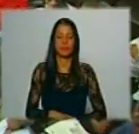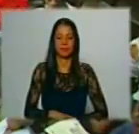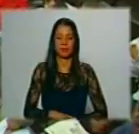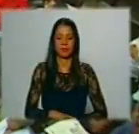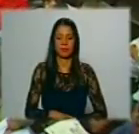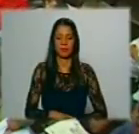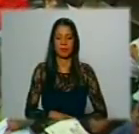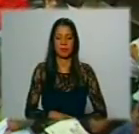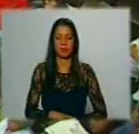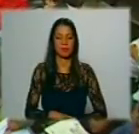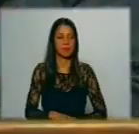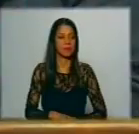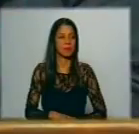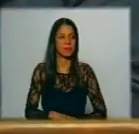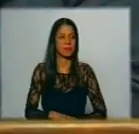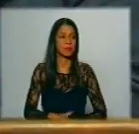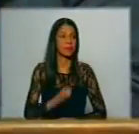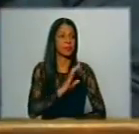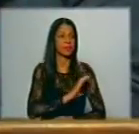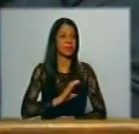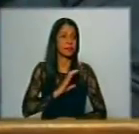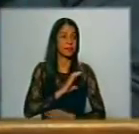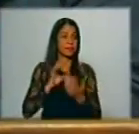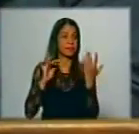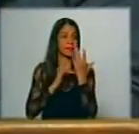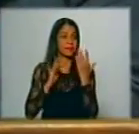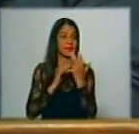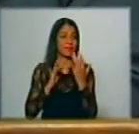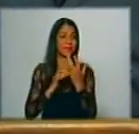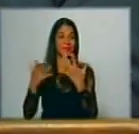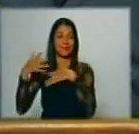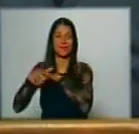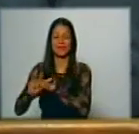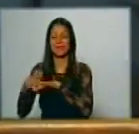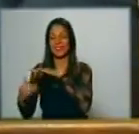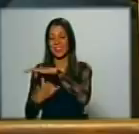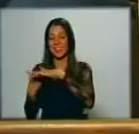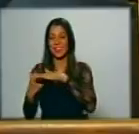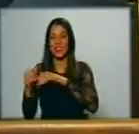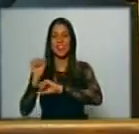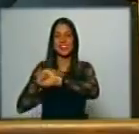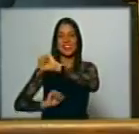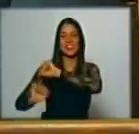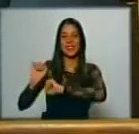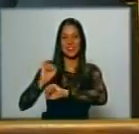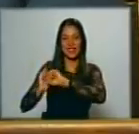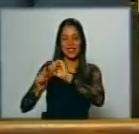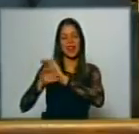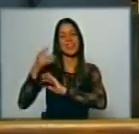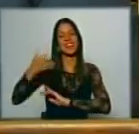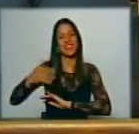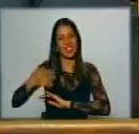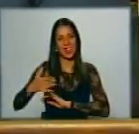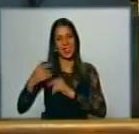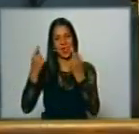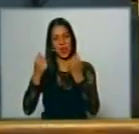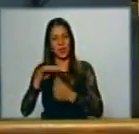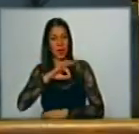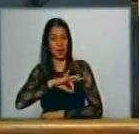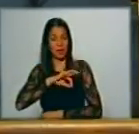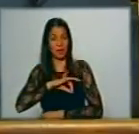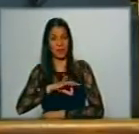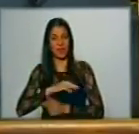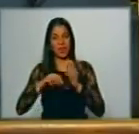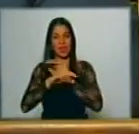Siguiente. Comisión Técnica Interinstitucional para la Defensa de los Derechos Socioeconómicos.